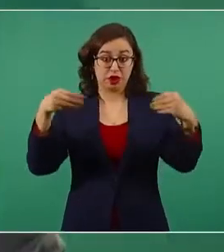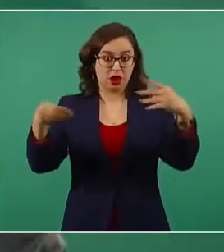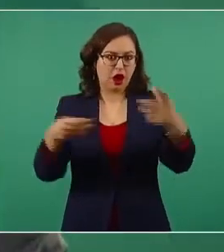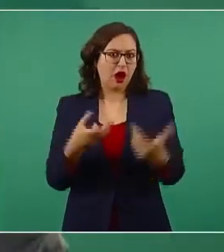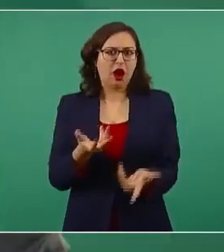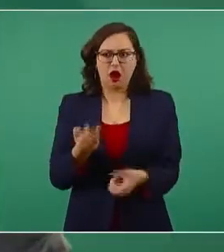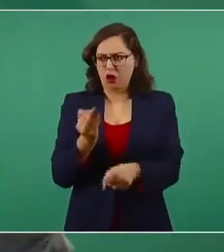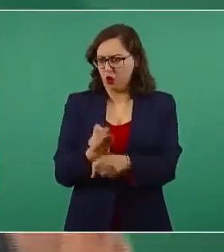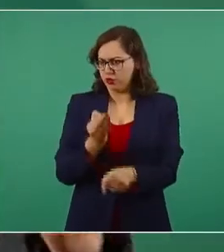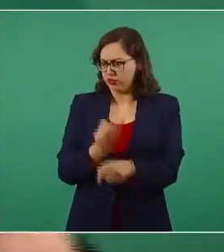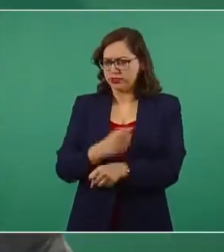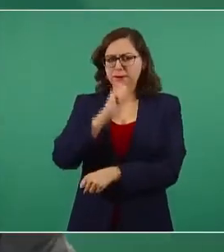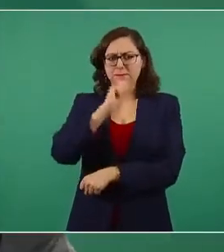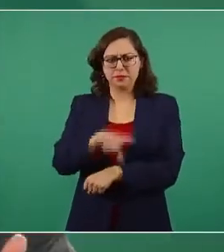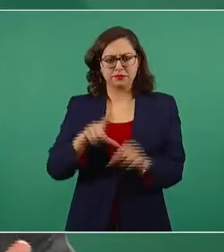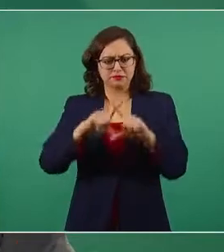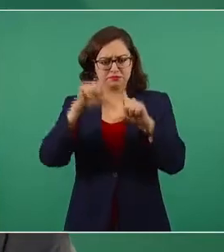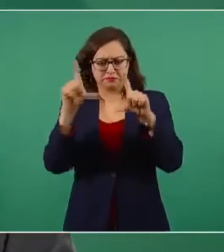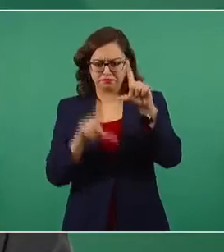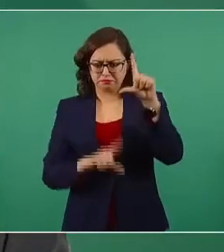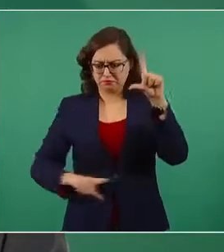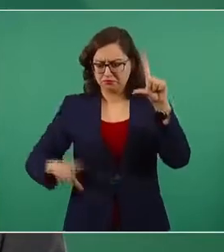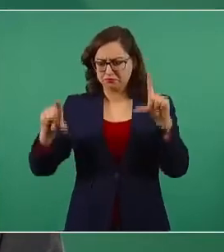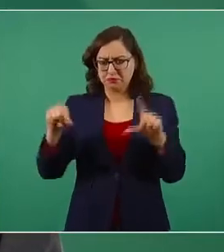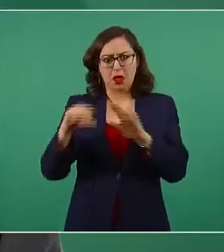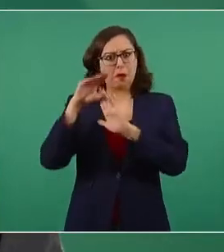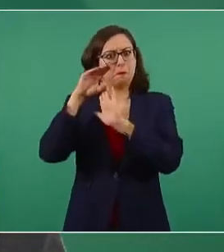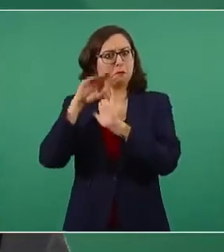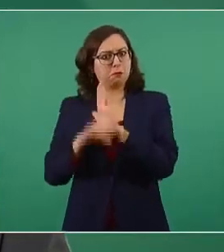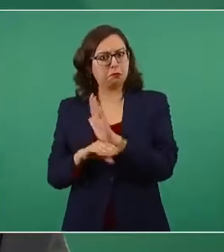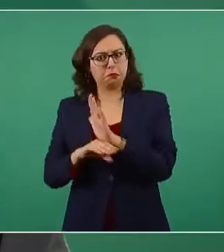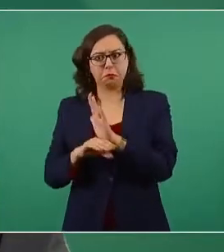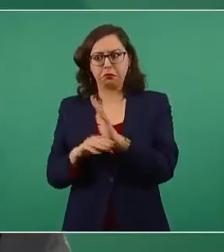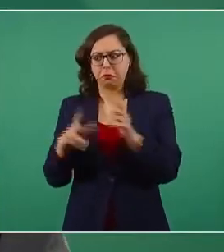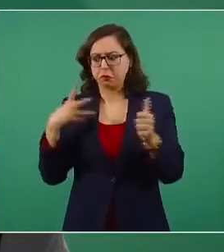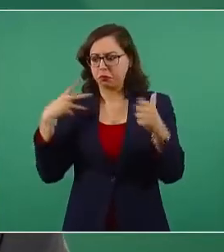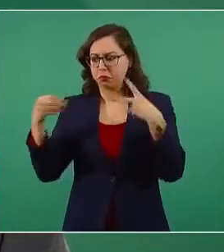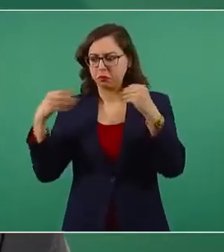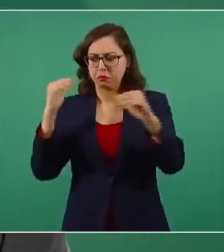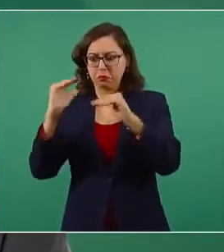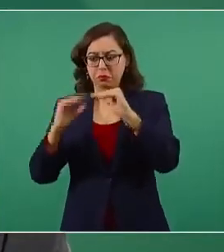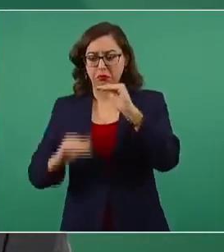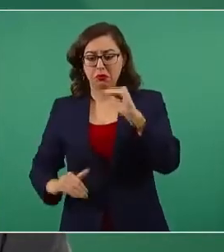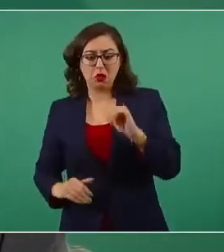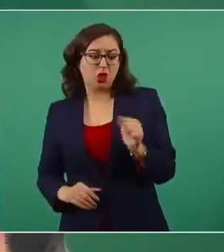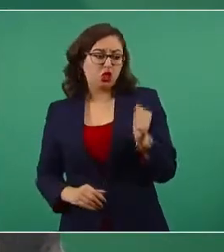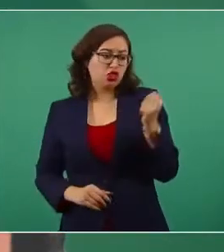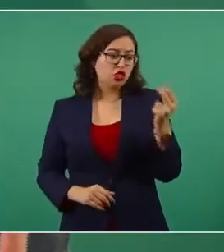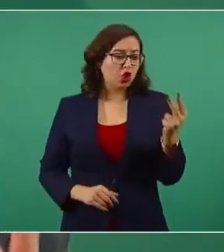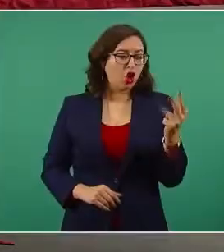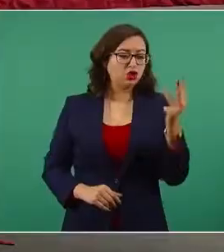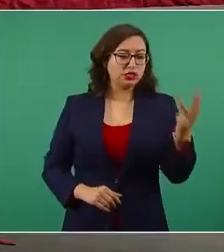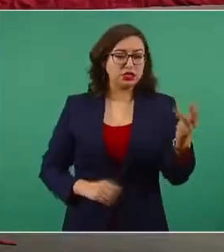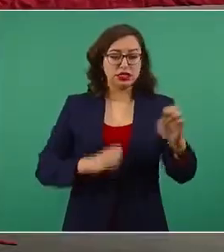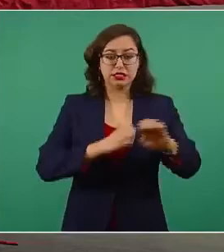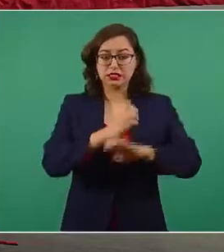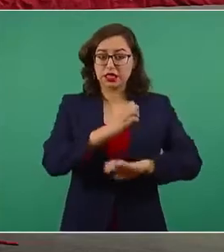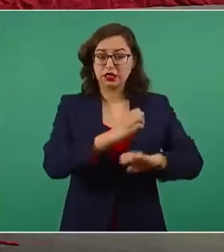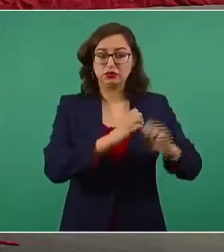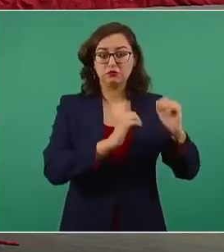territorio nacional se mantiene a la baja y, como lo mencioné hace rato, hay unos pocos entidades federativas que tienen tendencias a la